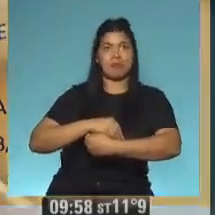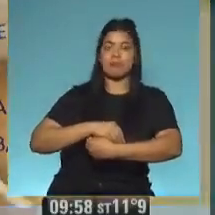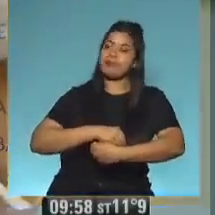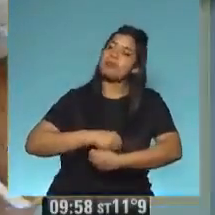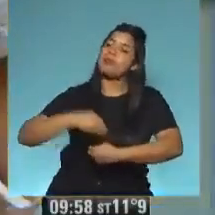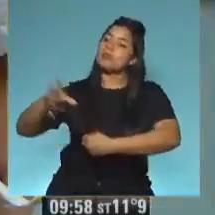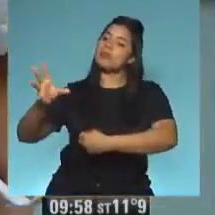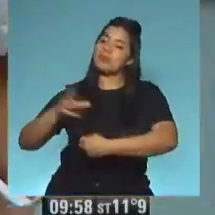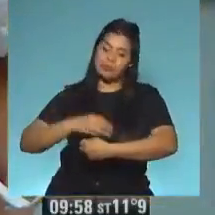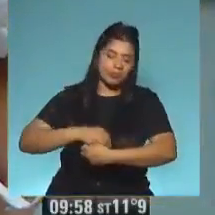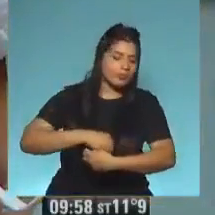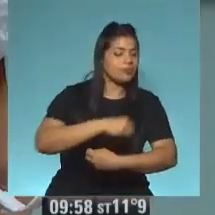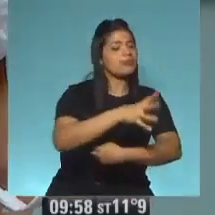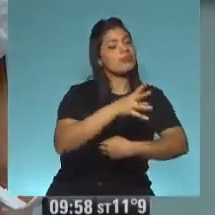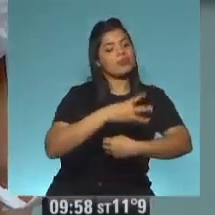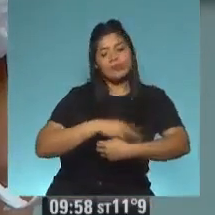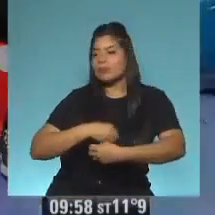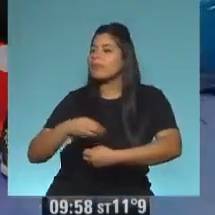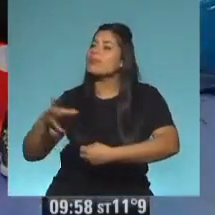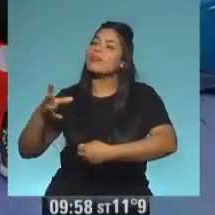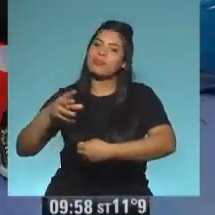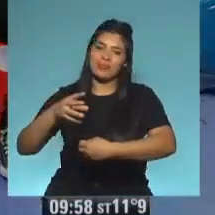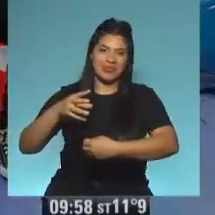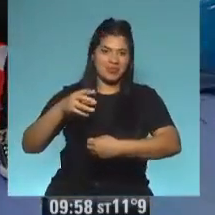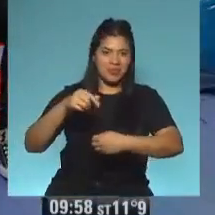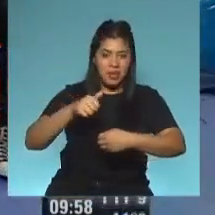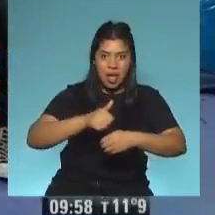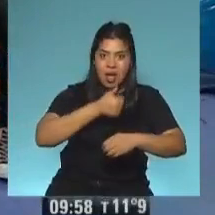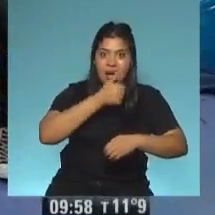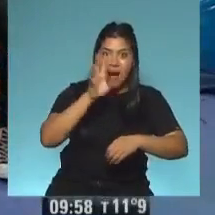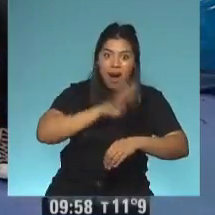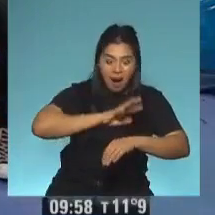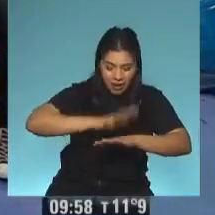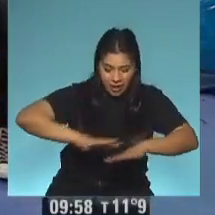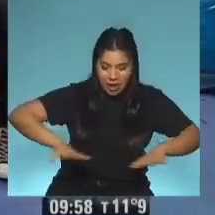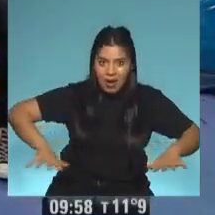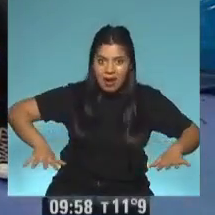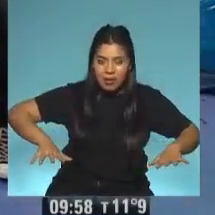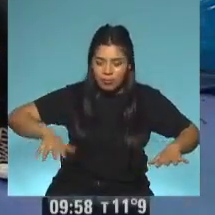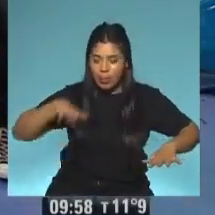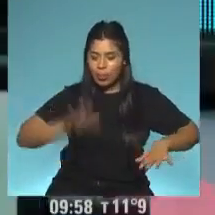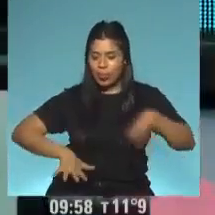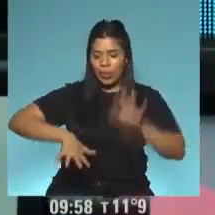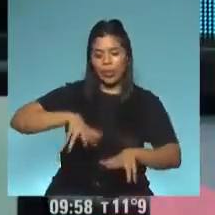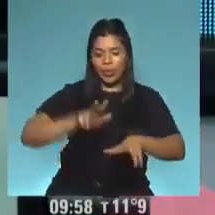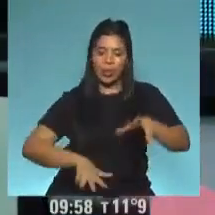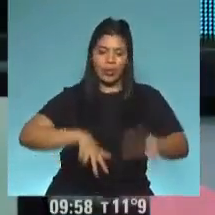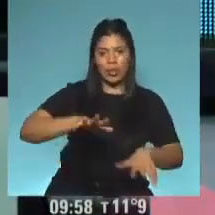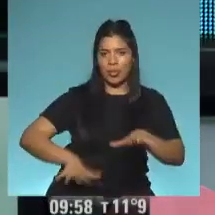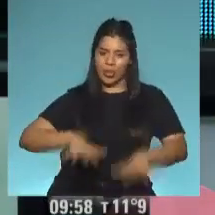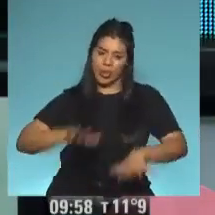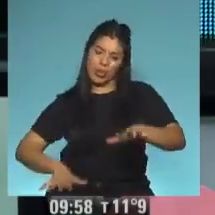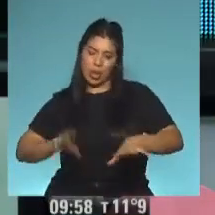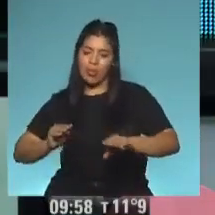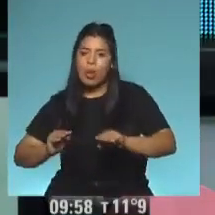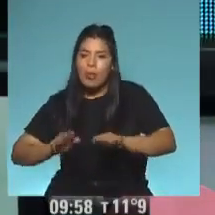arena húmeda y la dejó toda pisoteada. Construyó un castillo y nombró rey a un